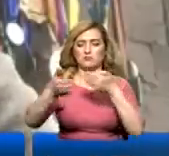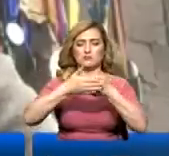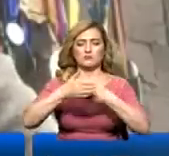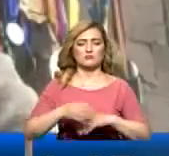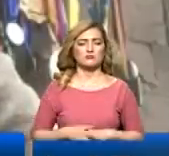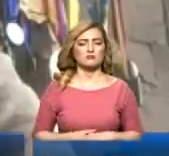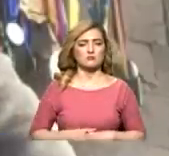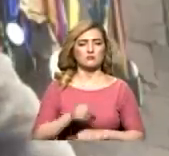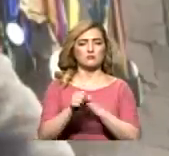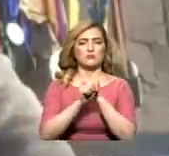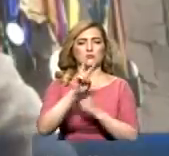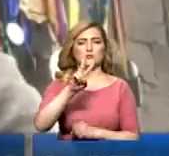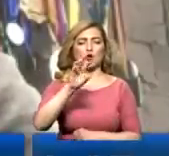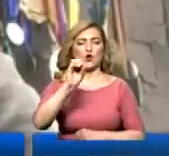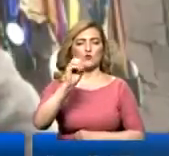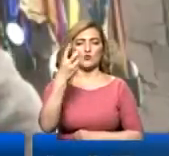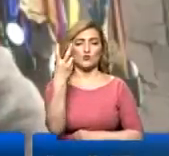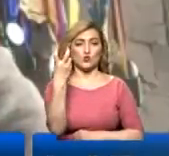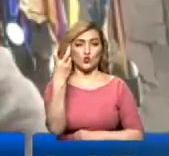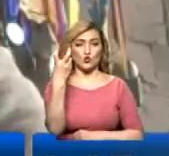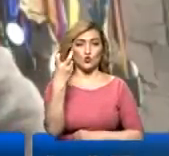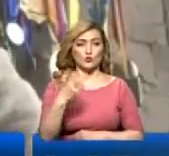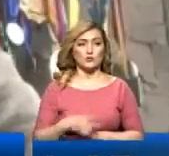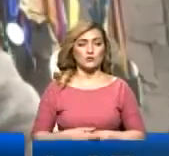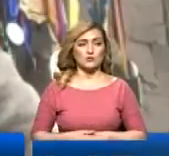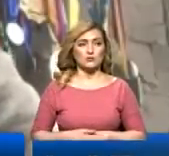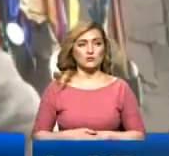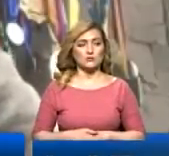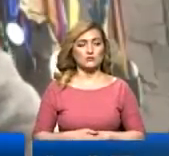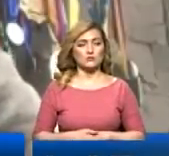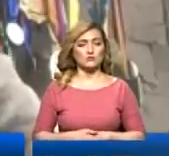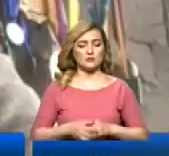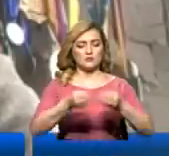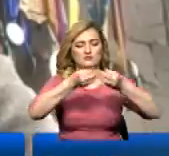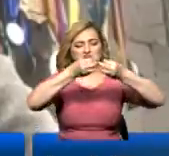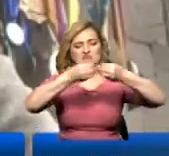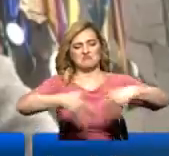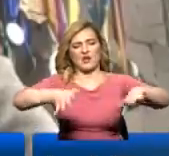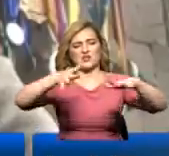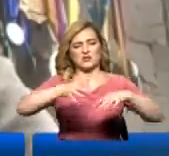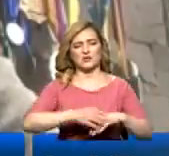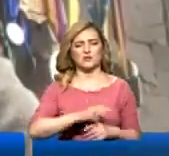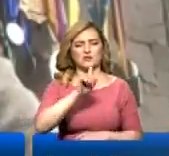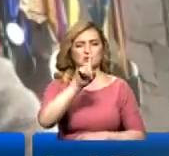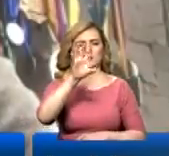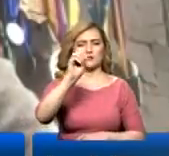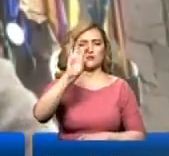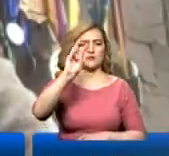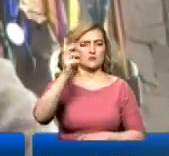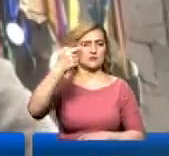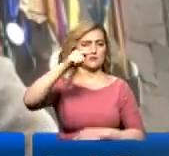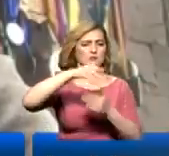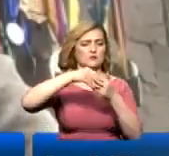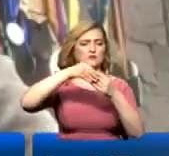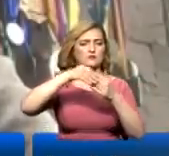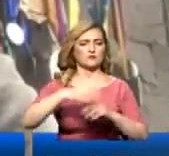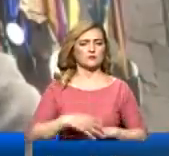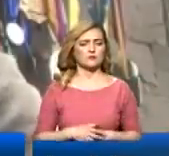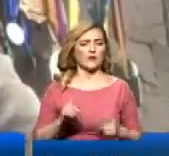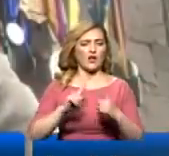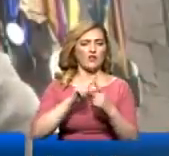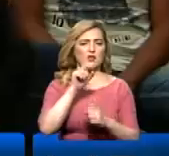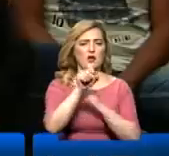desde el año 2012, ha tenido pérdidas acumuladas por $106 millones hasta el